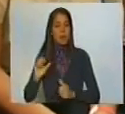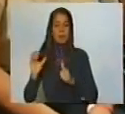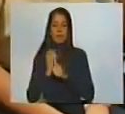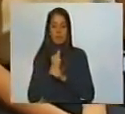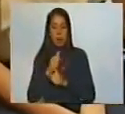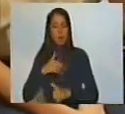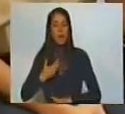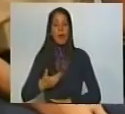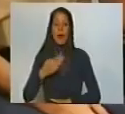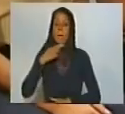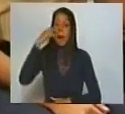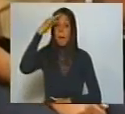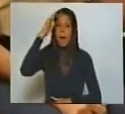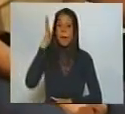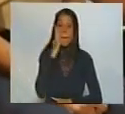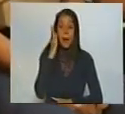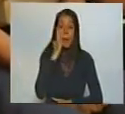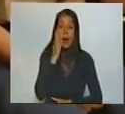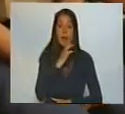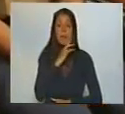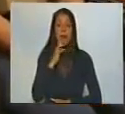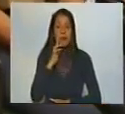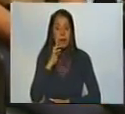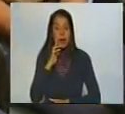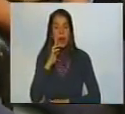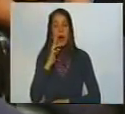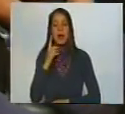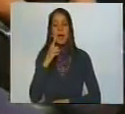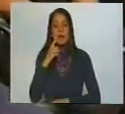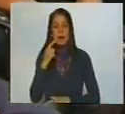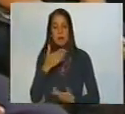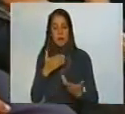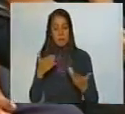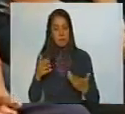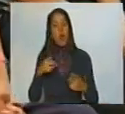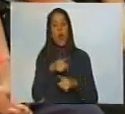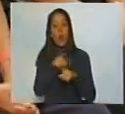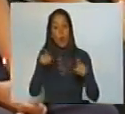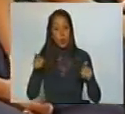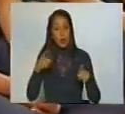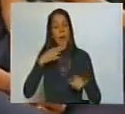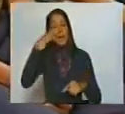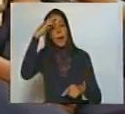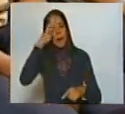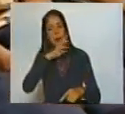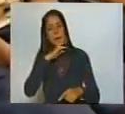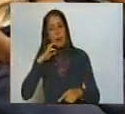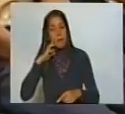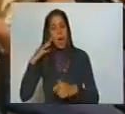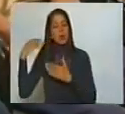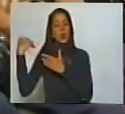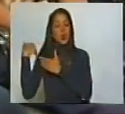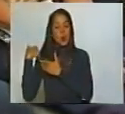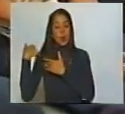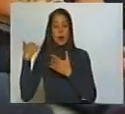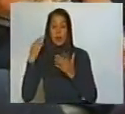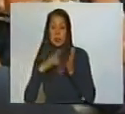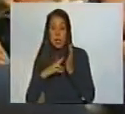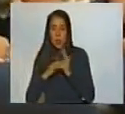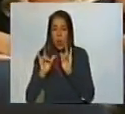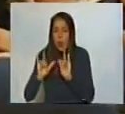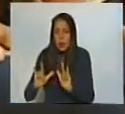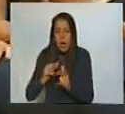padres también, a las madres de los estudiantes, de los jóvenes, ustedes que tienen esa responsabilidad y que estamos seguros aman a sus